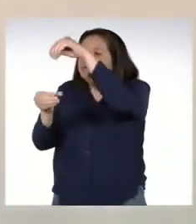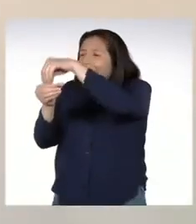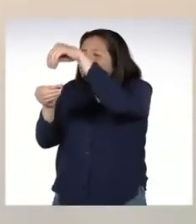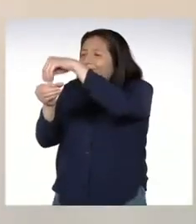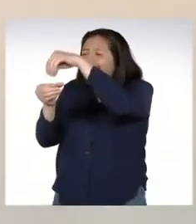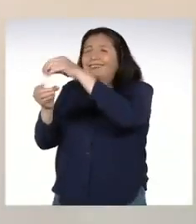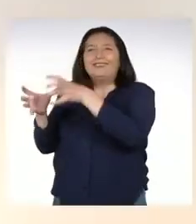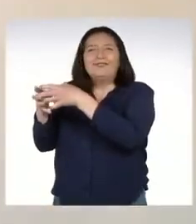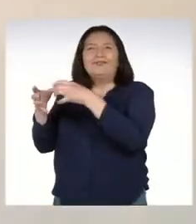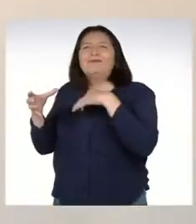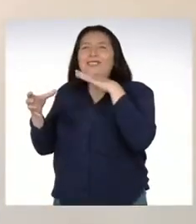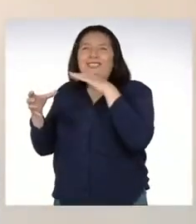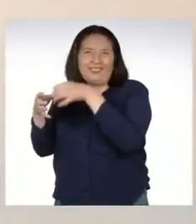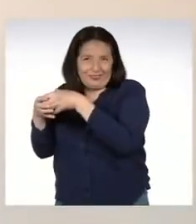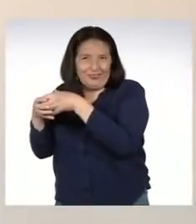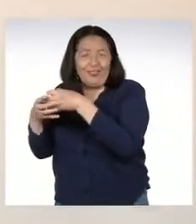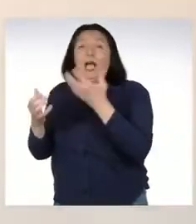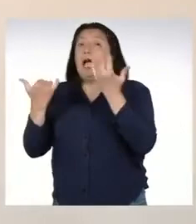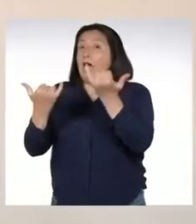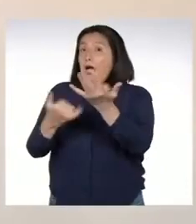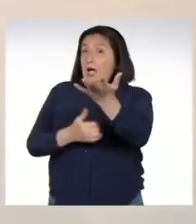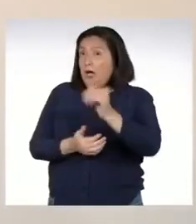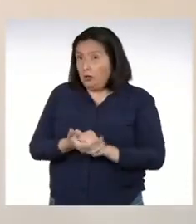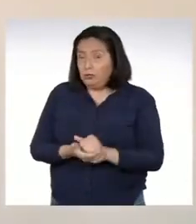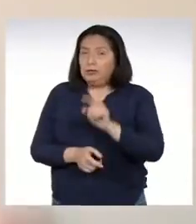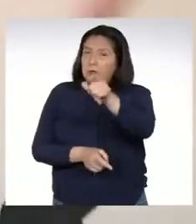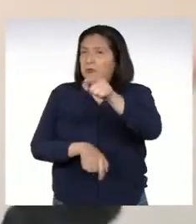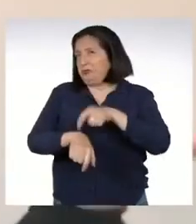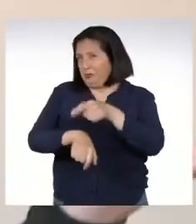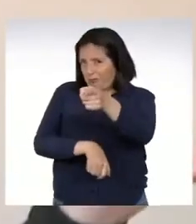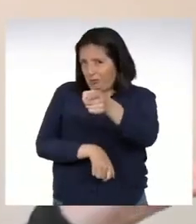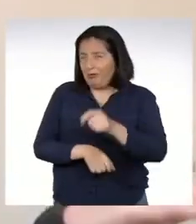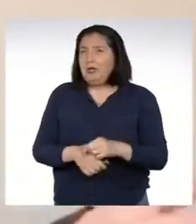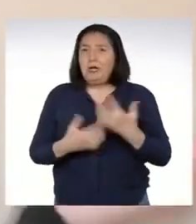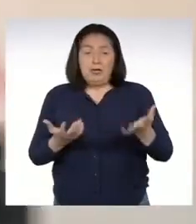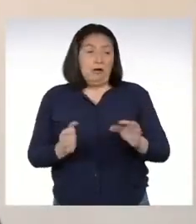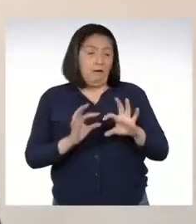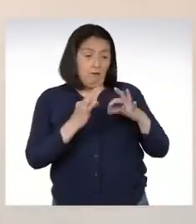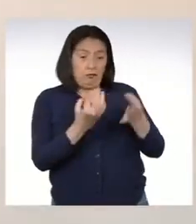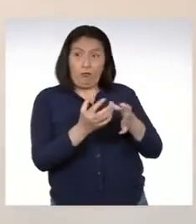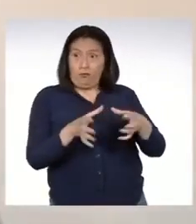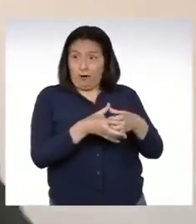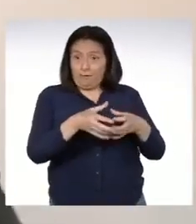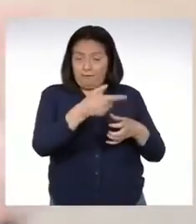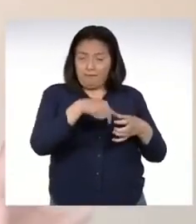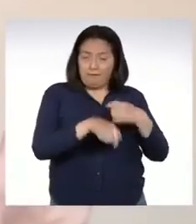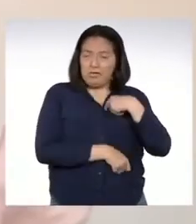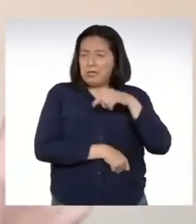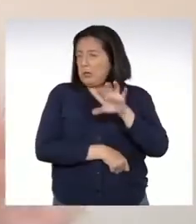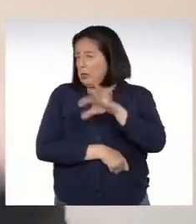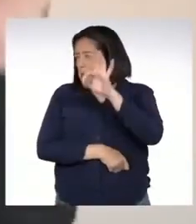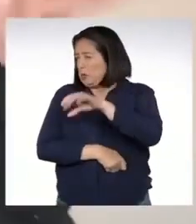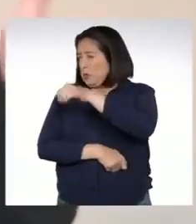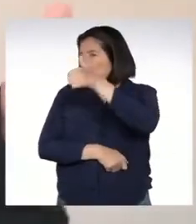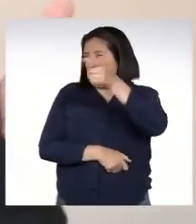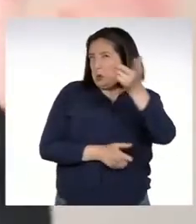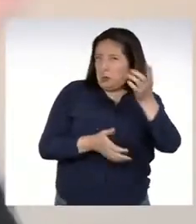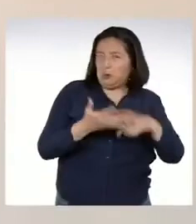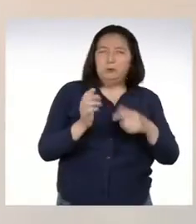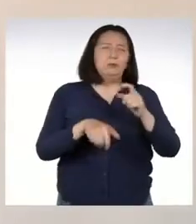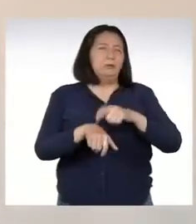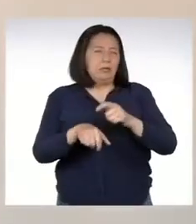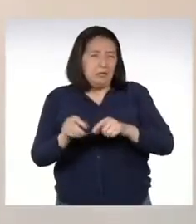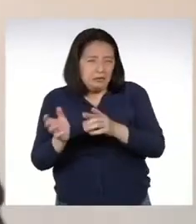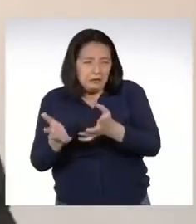mi alcancía. Ahora es tu turno. Junto a tu familia, identifica otros momentos del